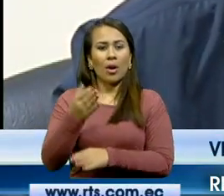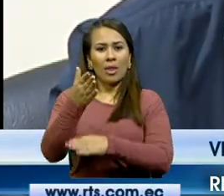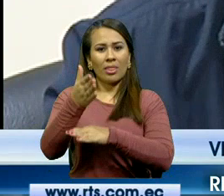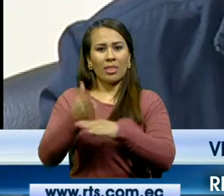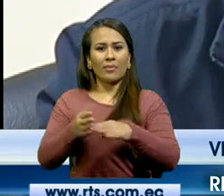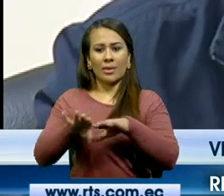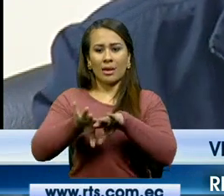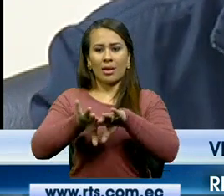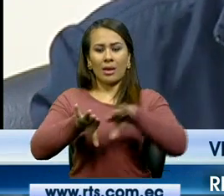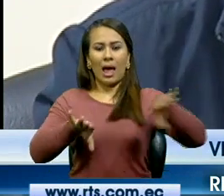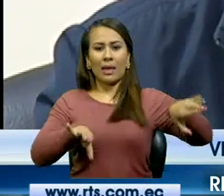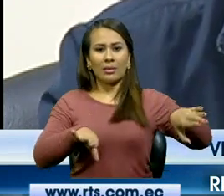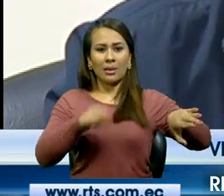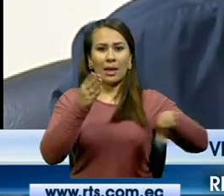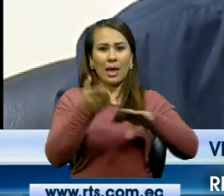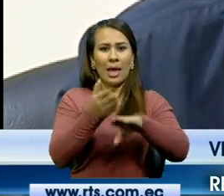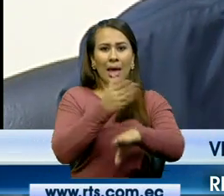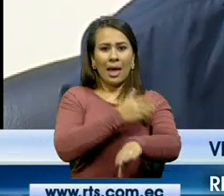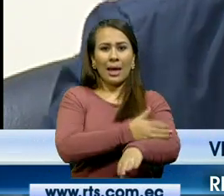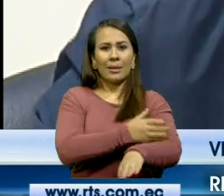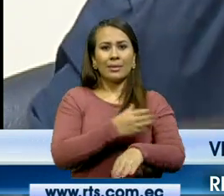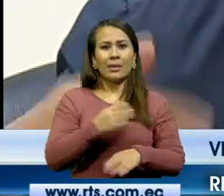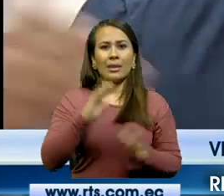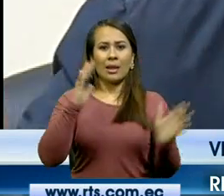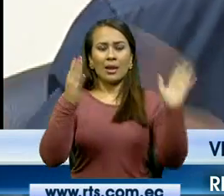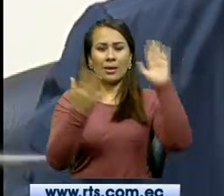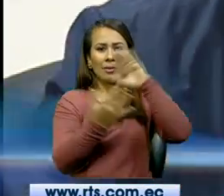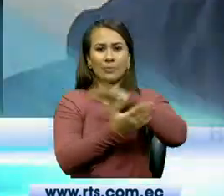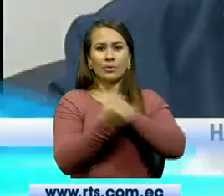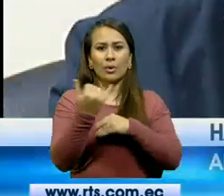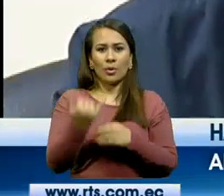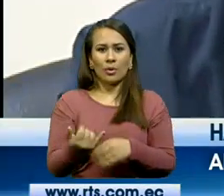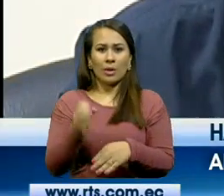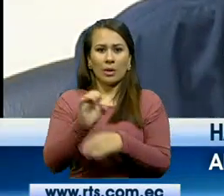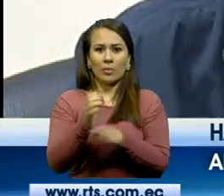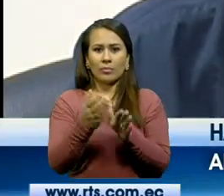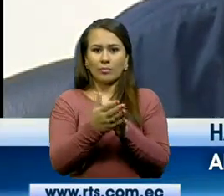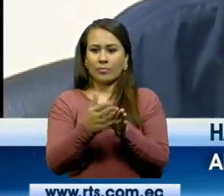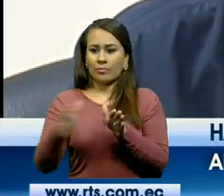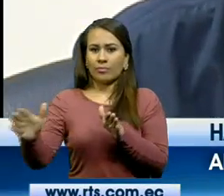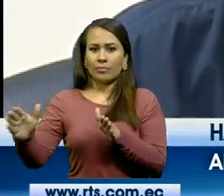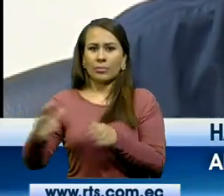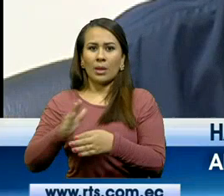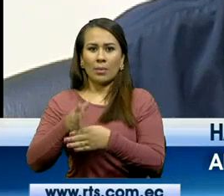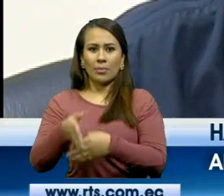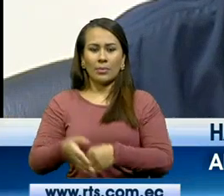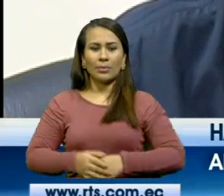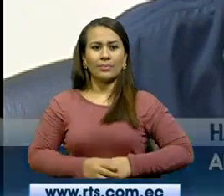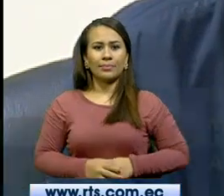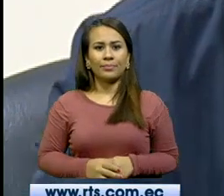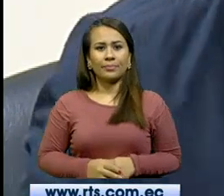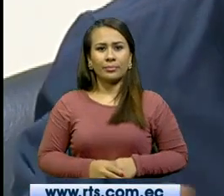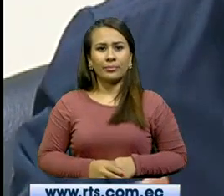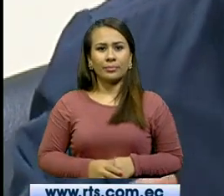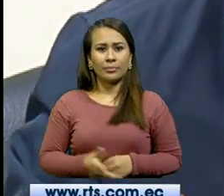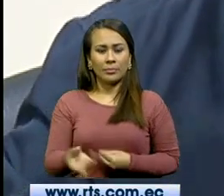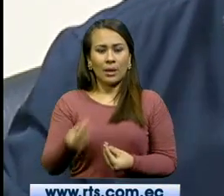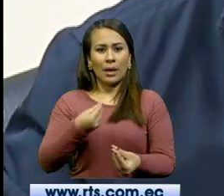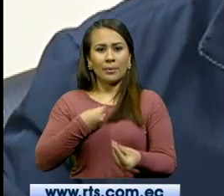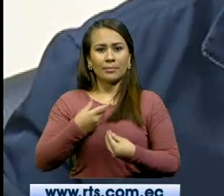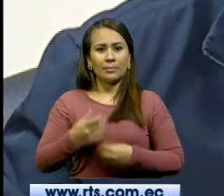que sucedía antes de la Revolución Ciudadana y lo que es el Ecuador a partir de la Revolución Ciudadana. Informó Julio César Saona.